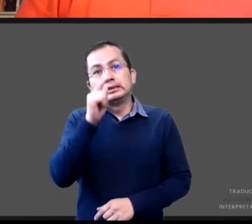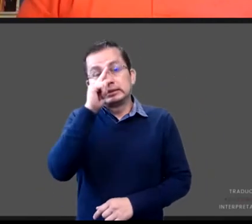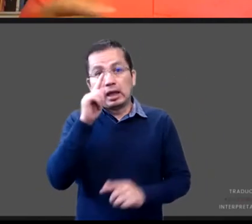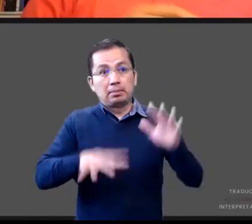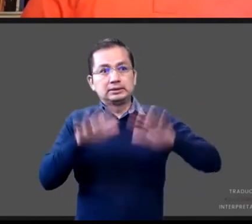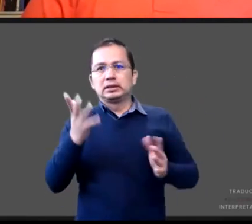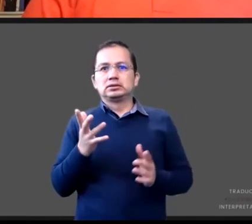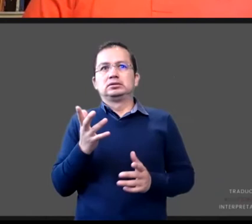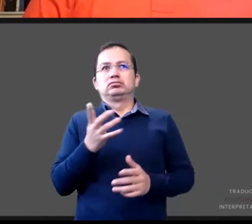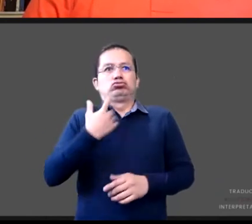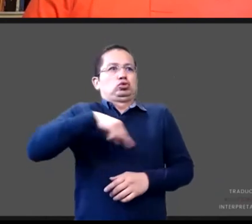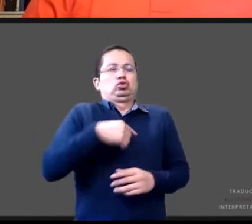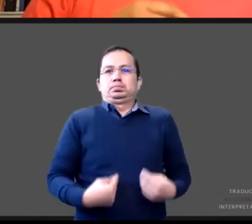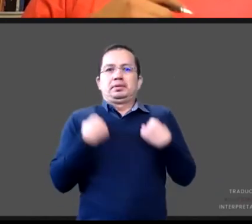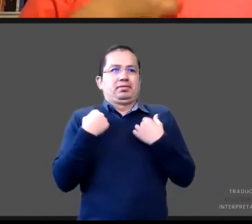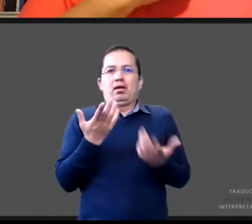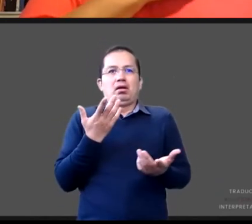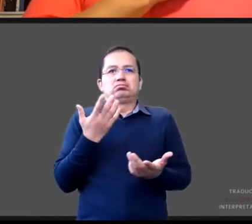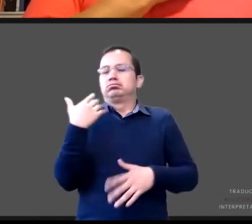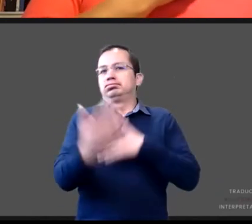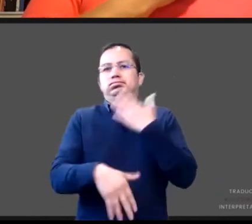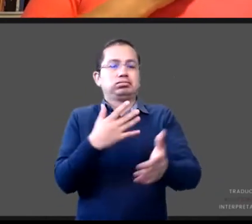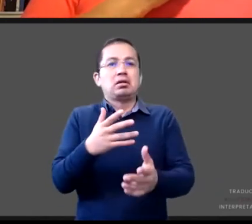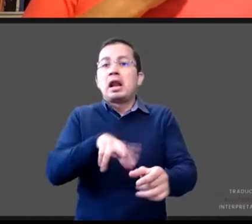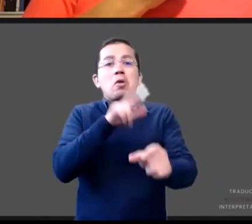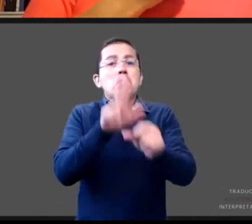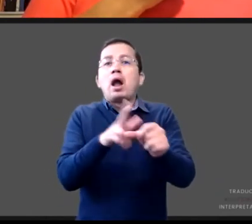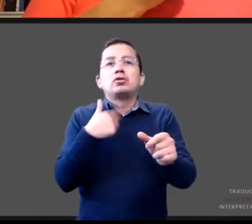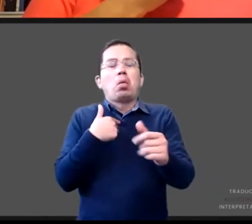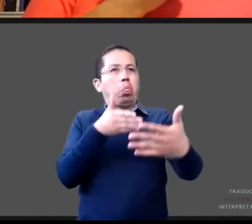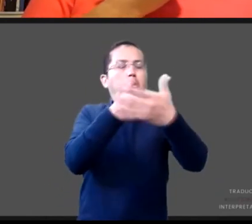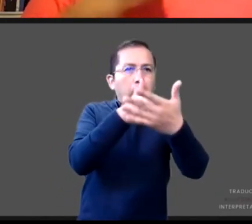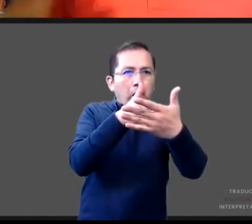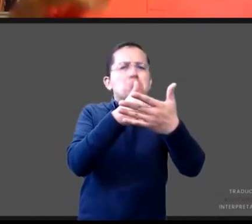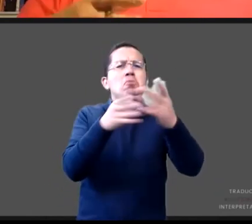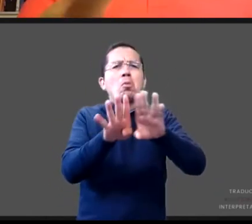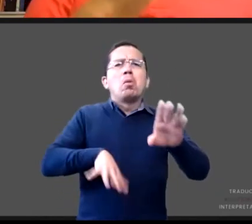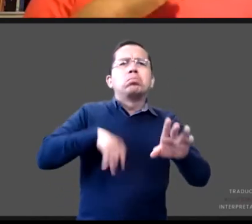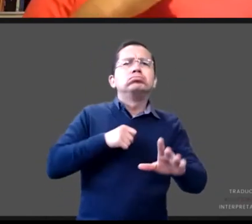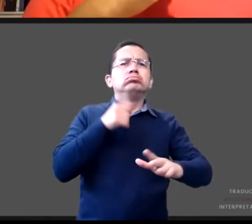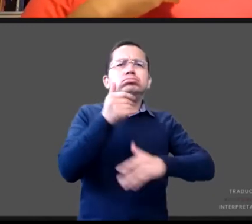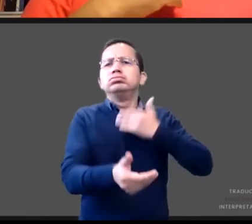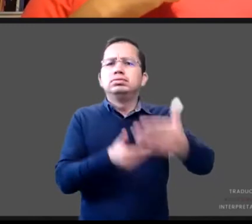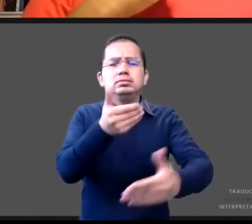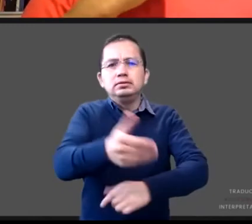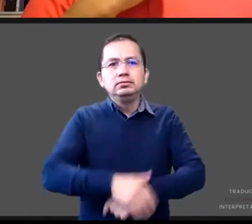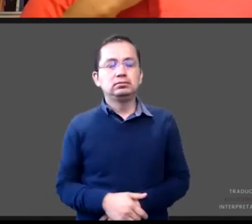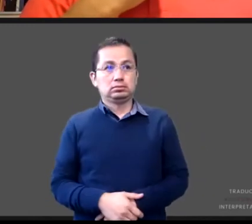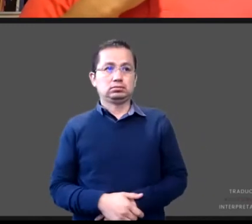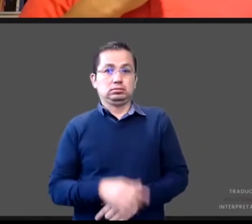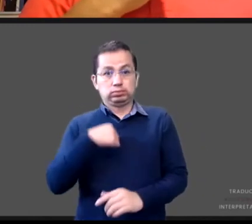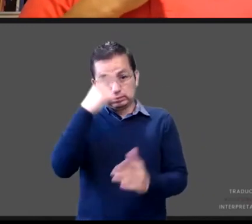natural tenemos que enfrentar. Me parece que es un momento muy interesante para incorporar, por ejemplo, la perspectiva de